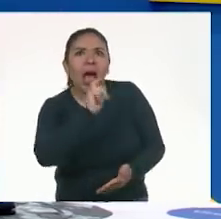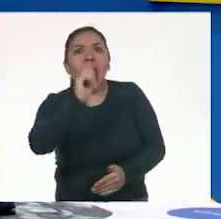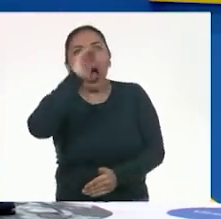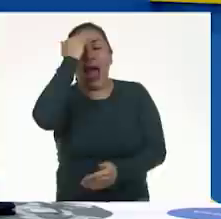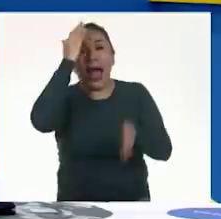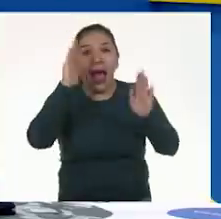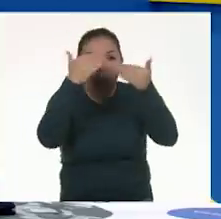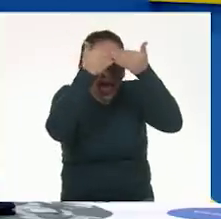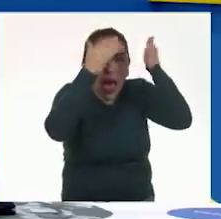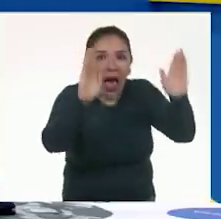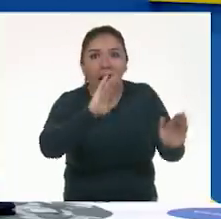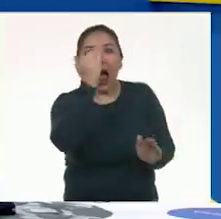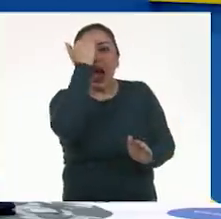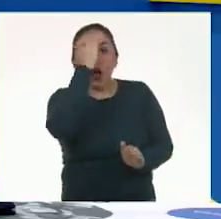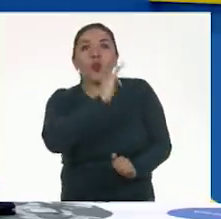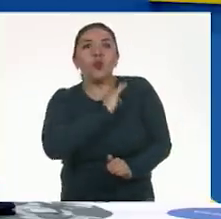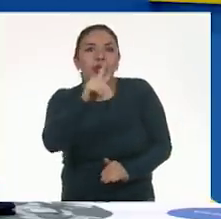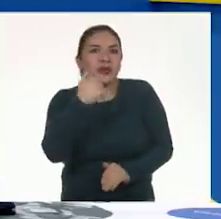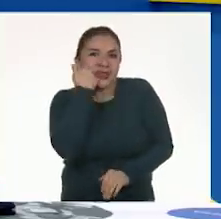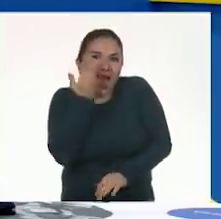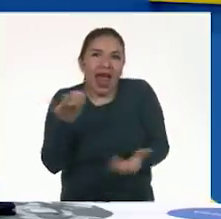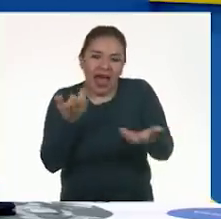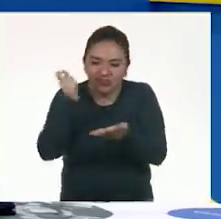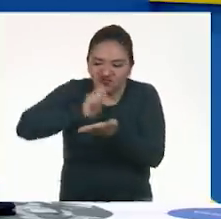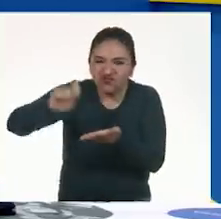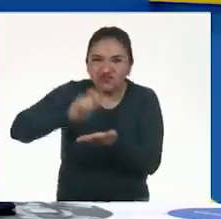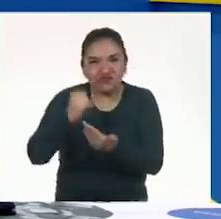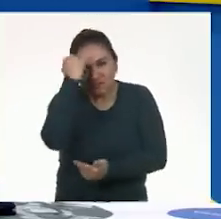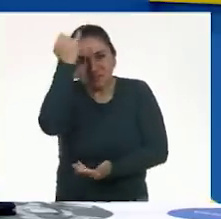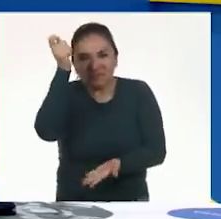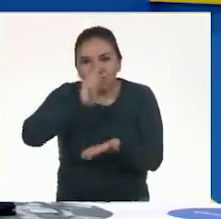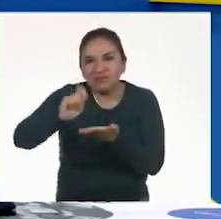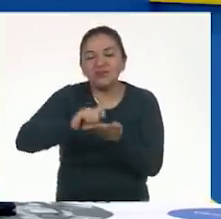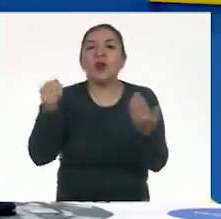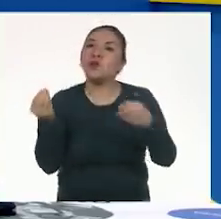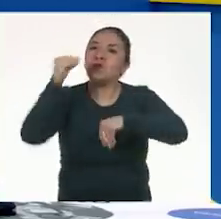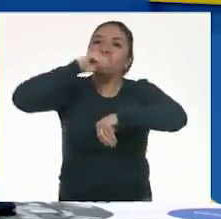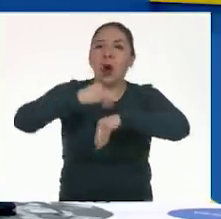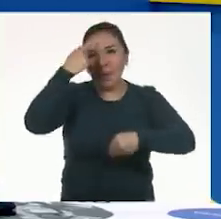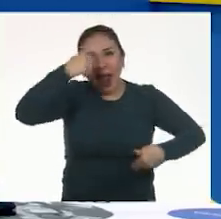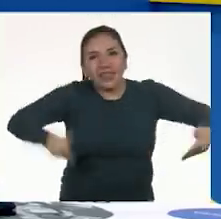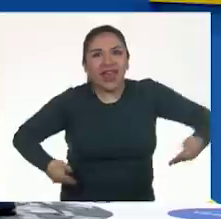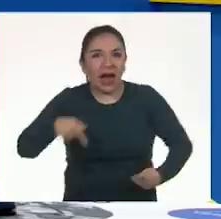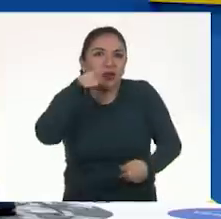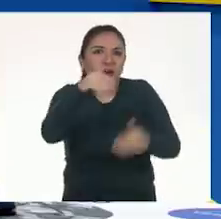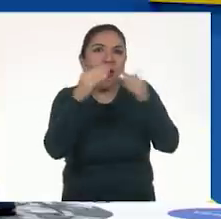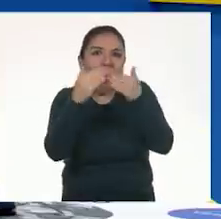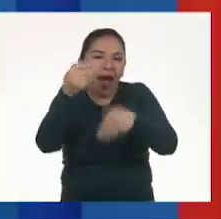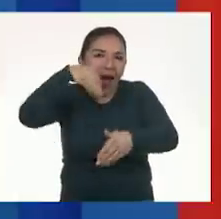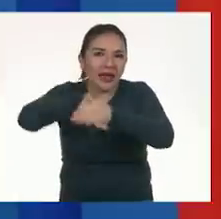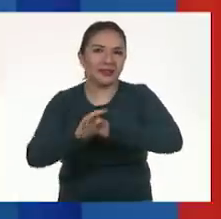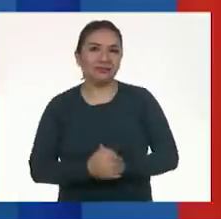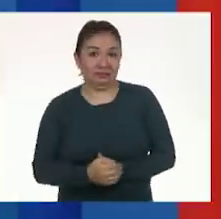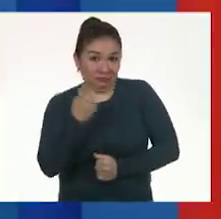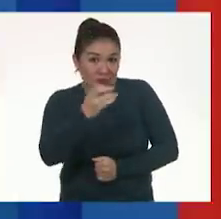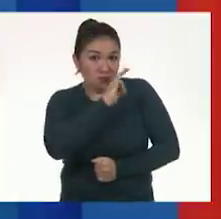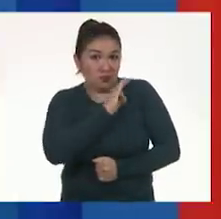tragedia, puede ser que hasta se animen a escribir una y hasta montarla y representarla en sus casas. De ¿No te aquí parece? pueden salir muchos